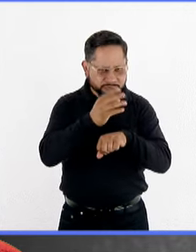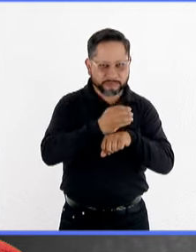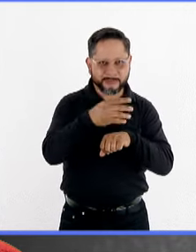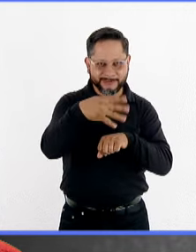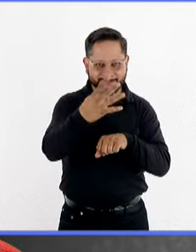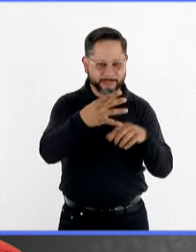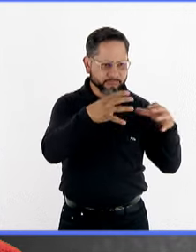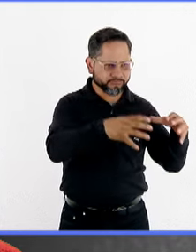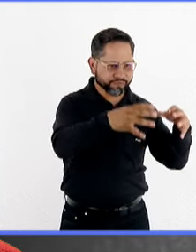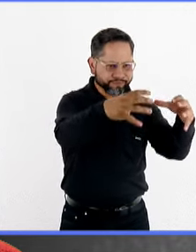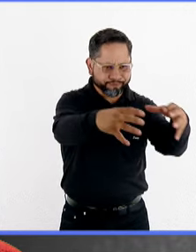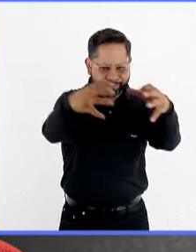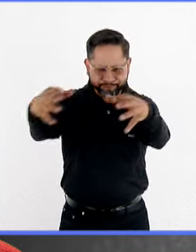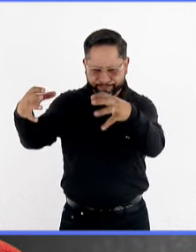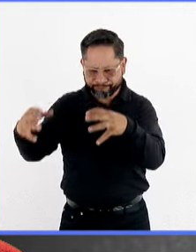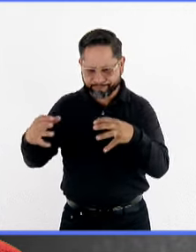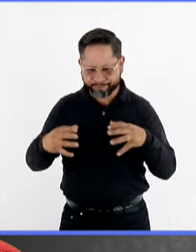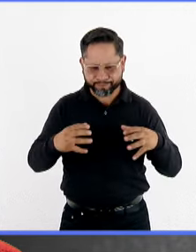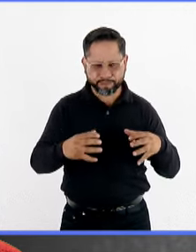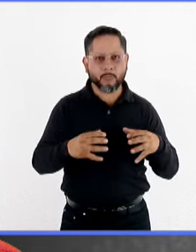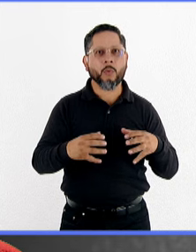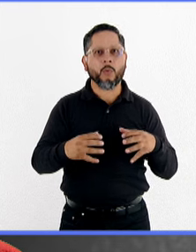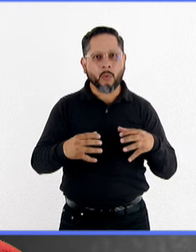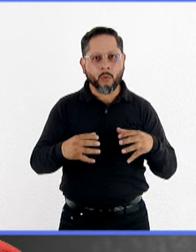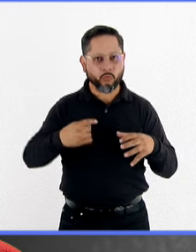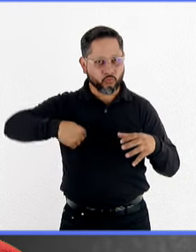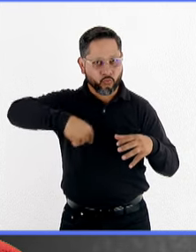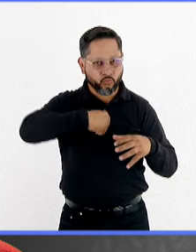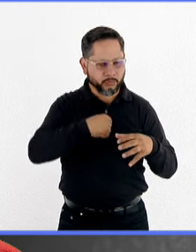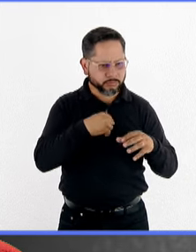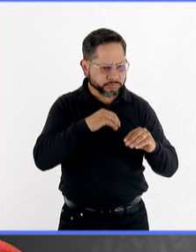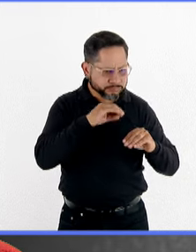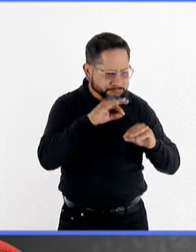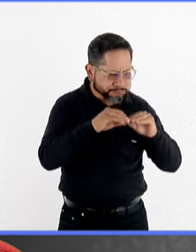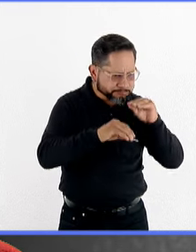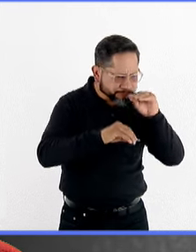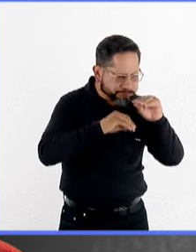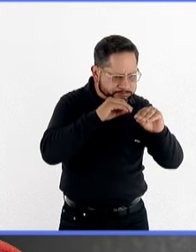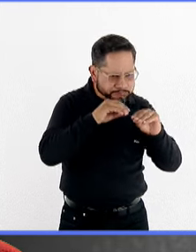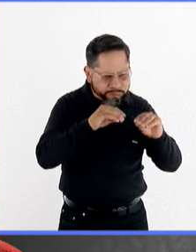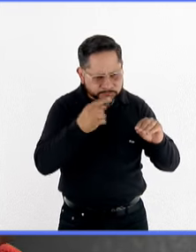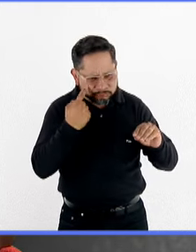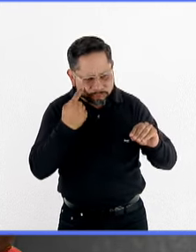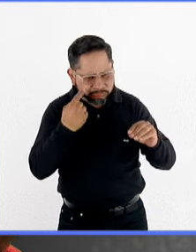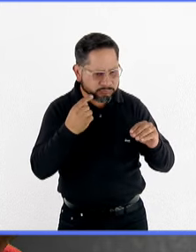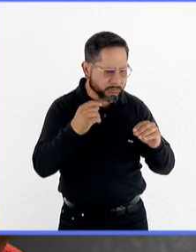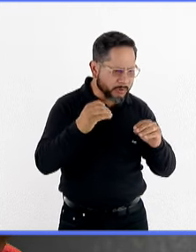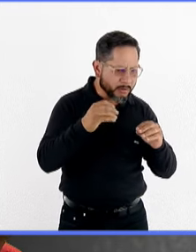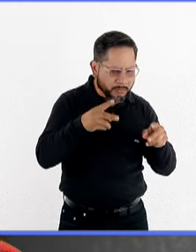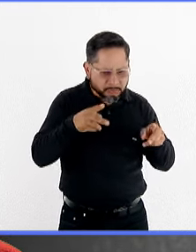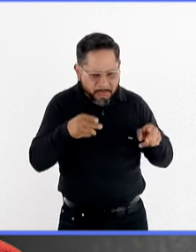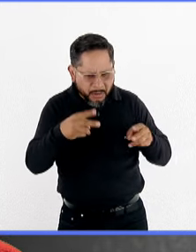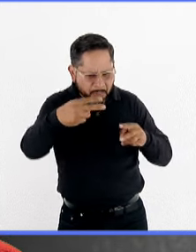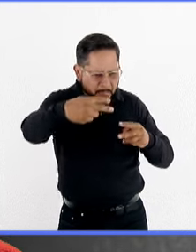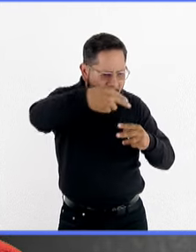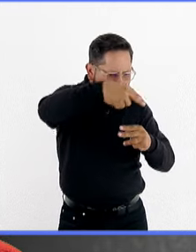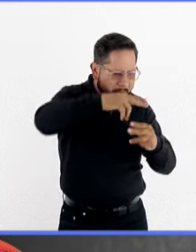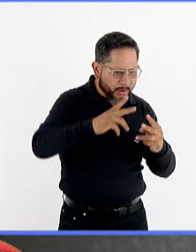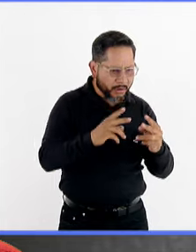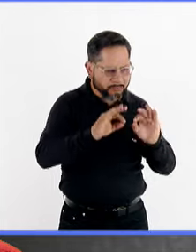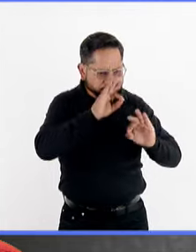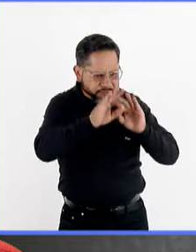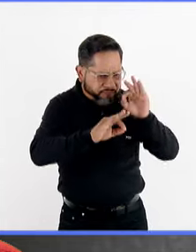colecciones, tenemos que empezar a trabajar para darle un mejor mantenimiento a estas colecciones mismas.